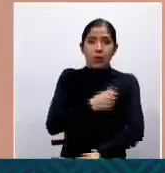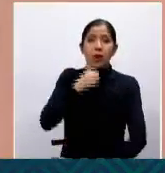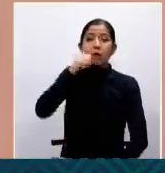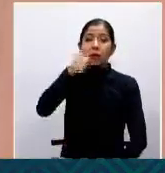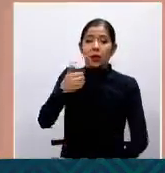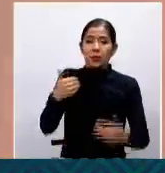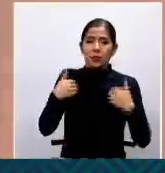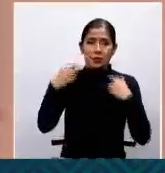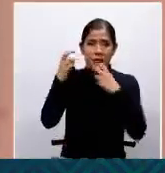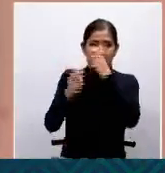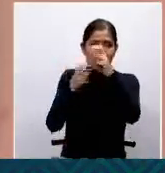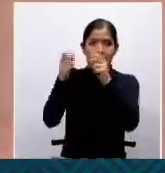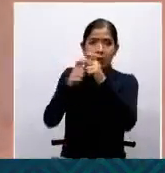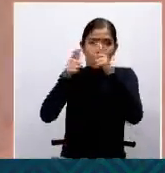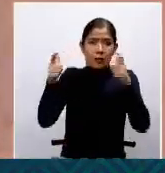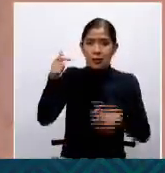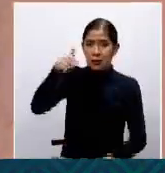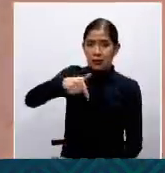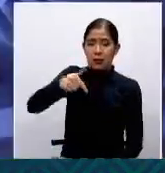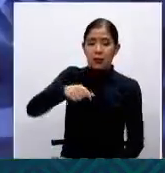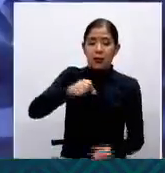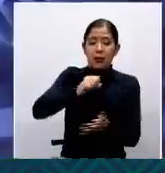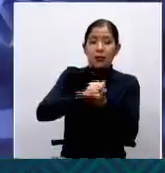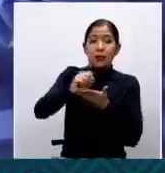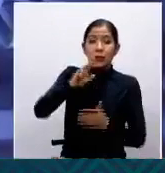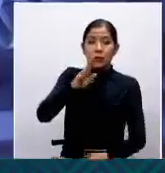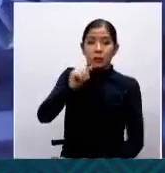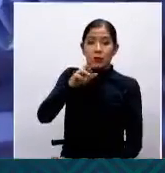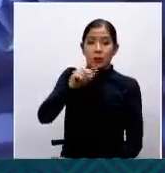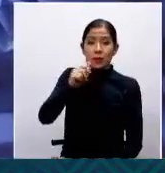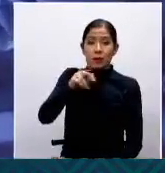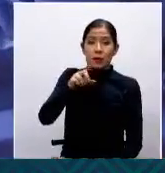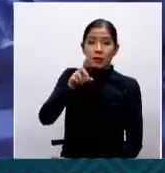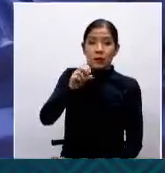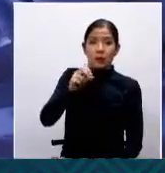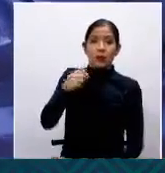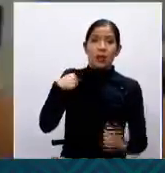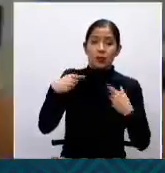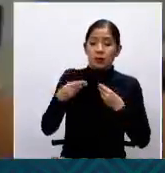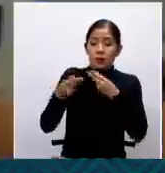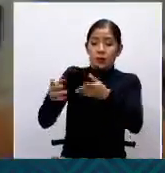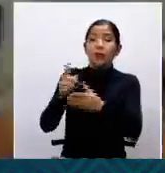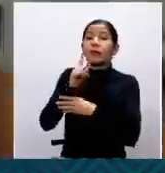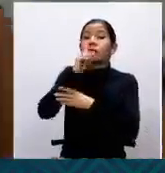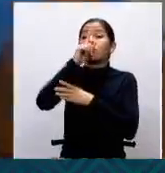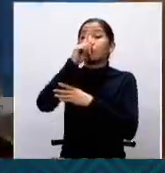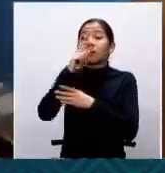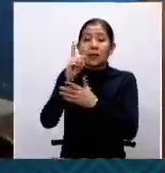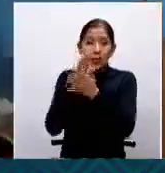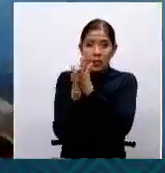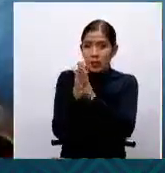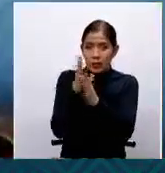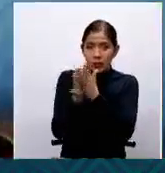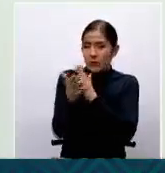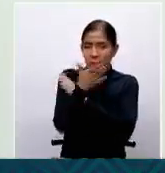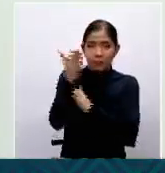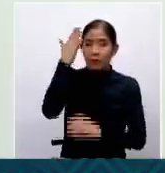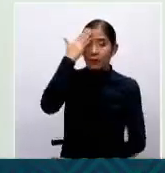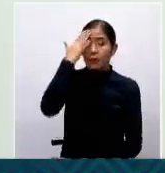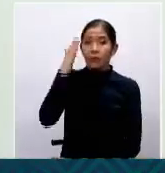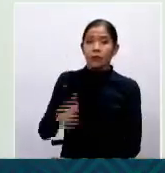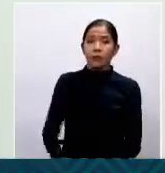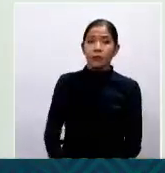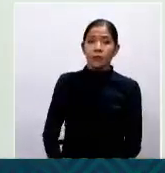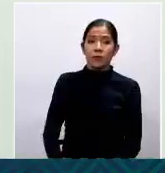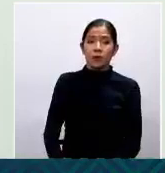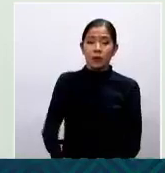grande, aquí justamente lo que es San Bernardo, se va a ofertar lo que son las pruebas PCR de manera gratuita a la población potosina, pruebas de